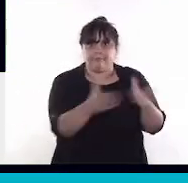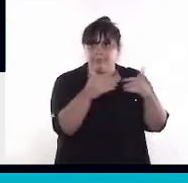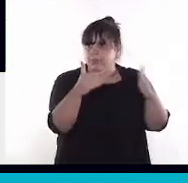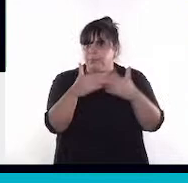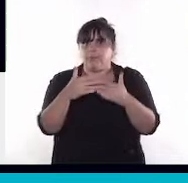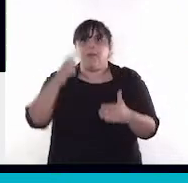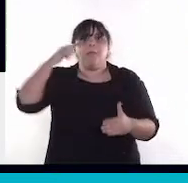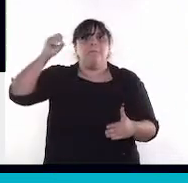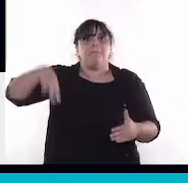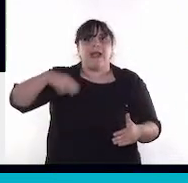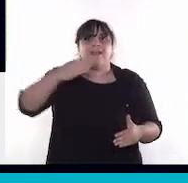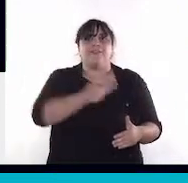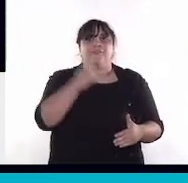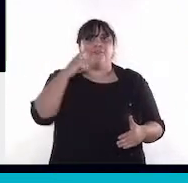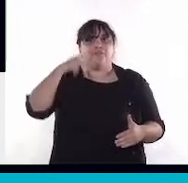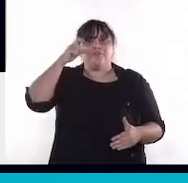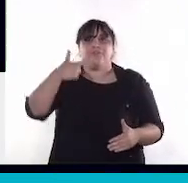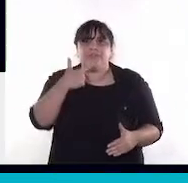ejemplo.